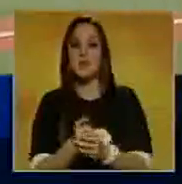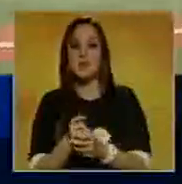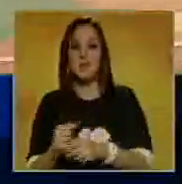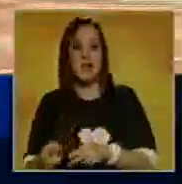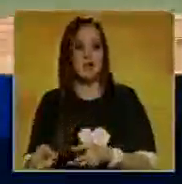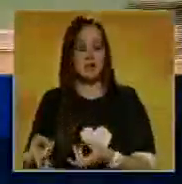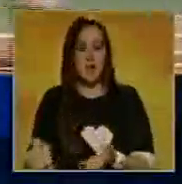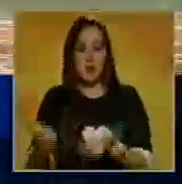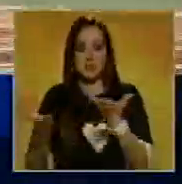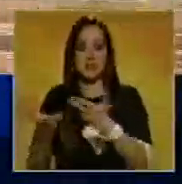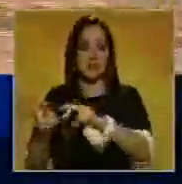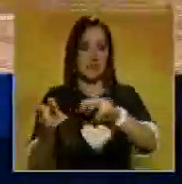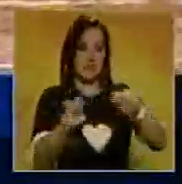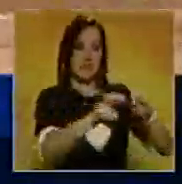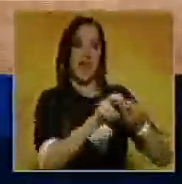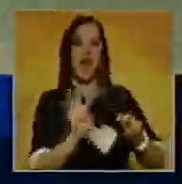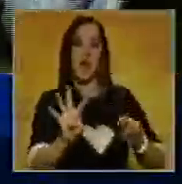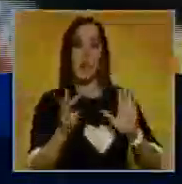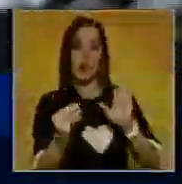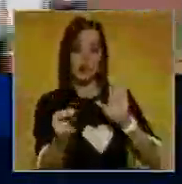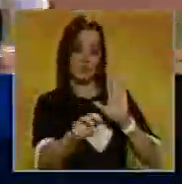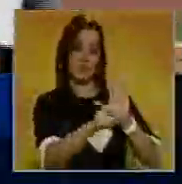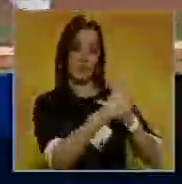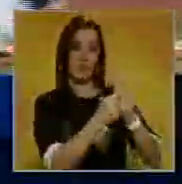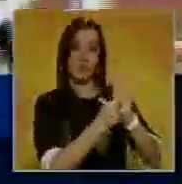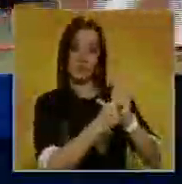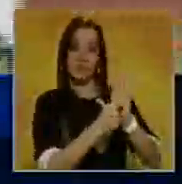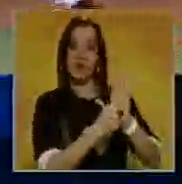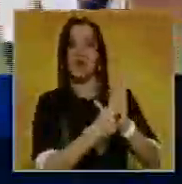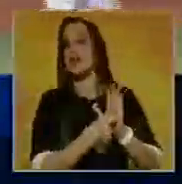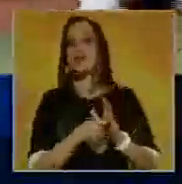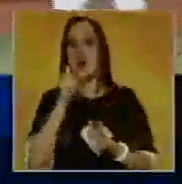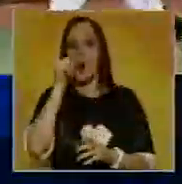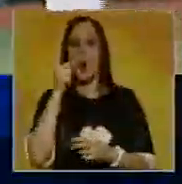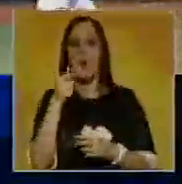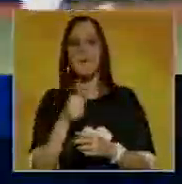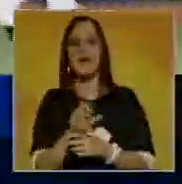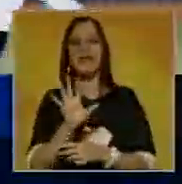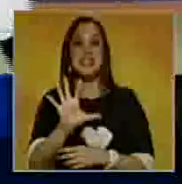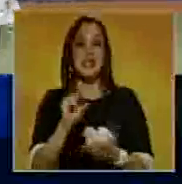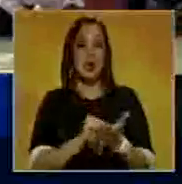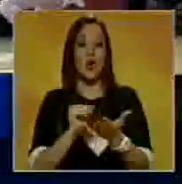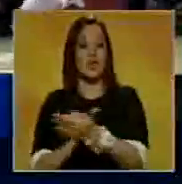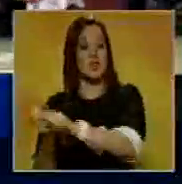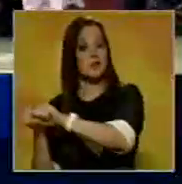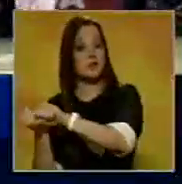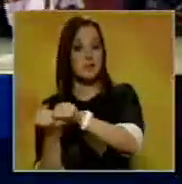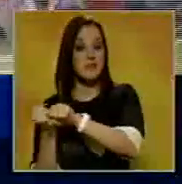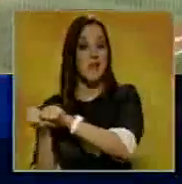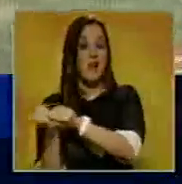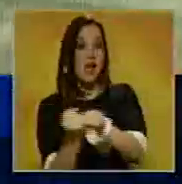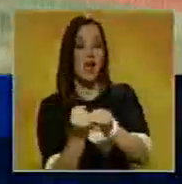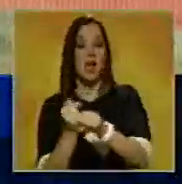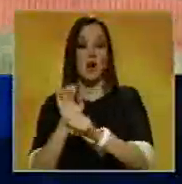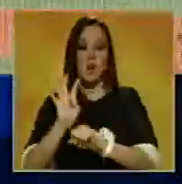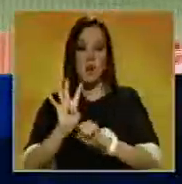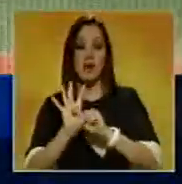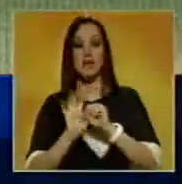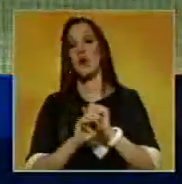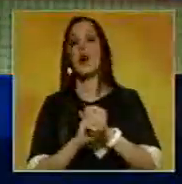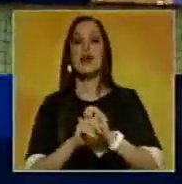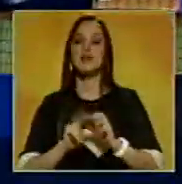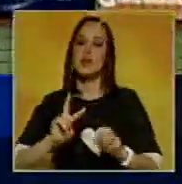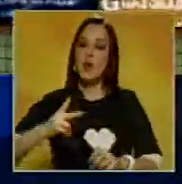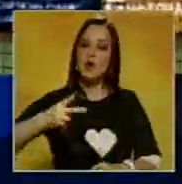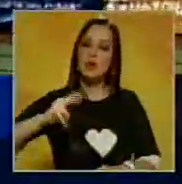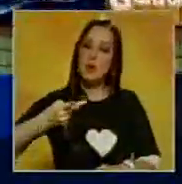4 anotaciones. Lane Adams lideró la ofensiva de las Águilas al irse de 5-4 con jonrón, doble, 4 remolcadas y 2 anotadas. Ganó